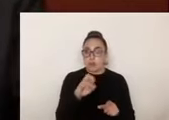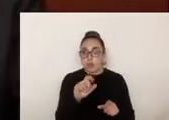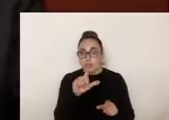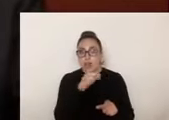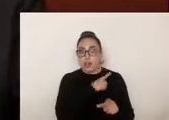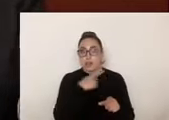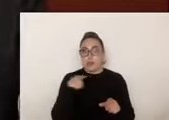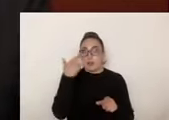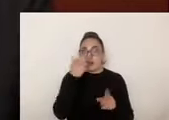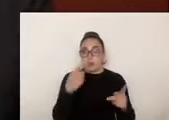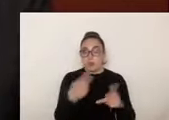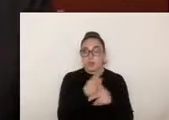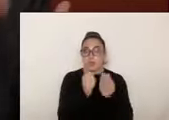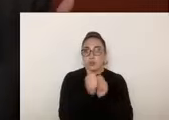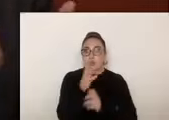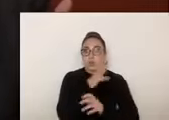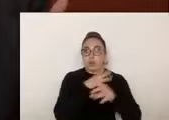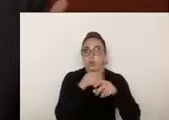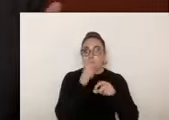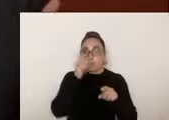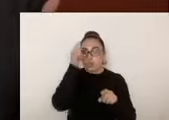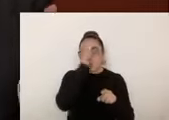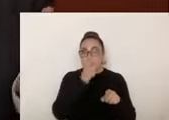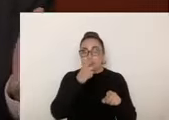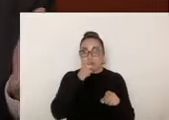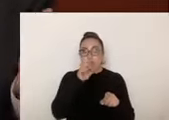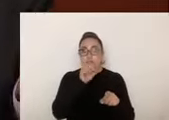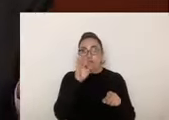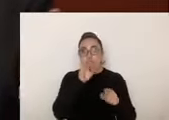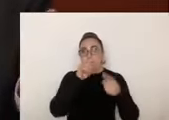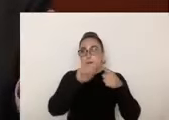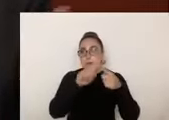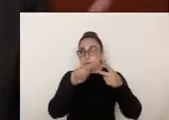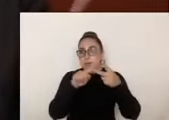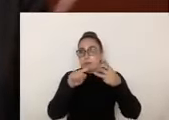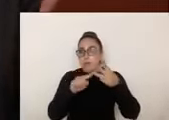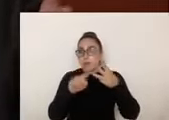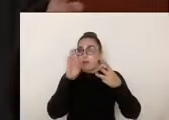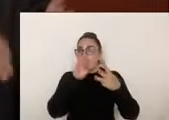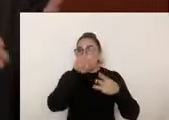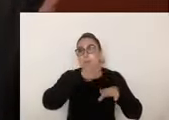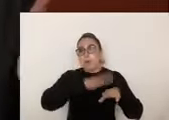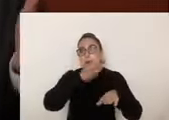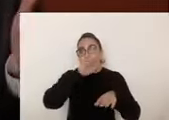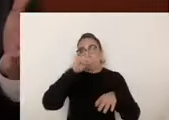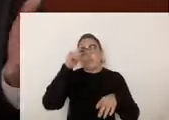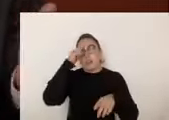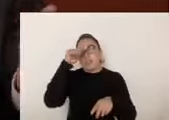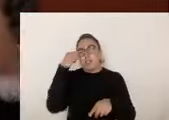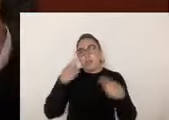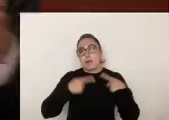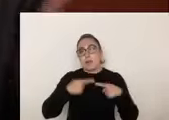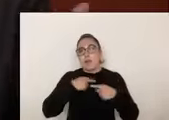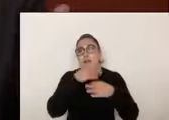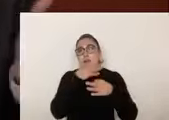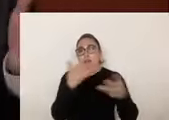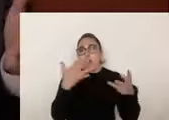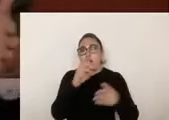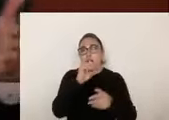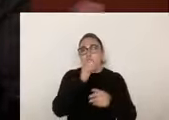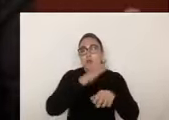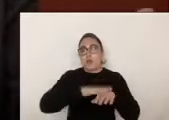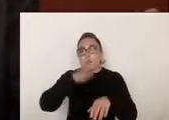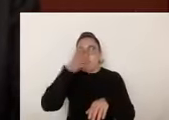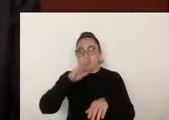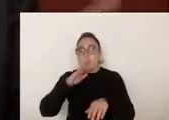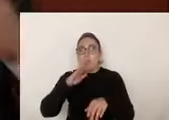teorías criminológicas. Las teorías criminológicas te dicen, si A, B y C, entonces es más probable que alguien delinca, pues entonces quita A, quita B o quita C, o redúcelo y tendrás